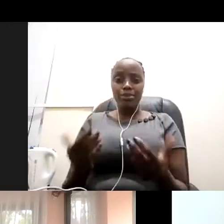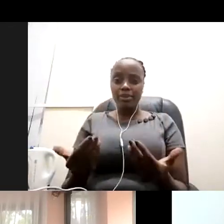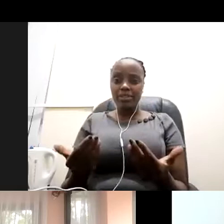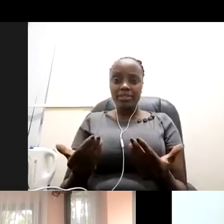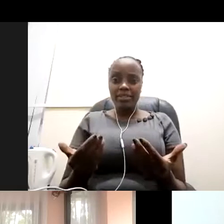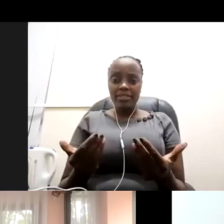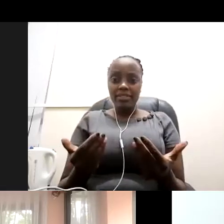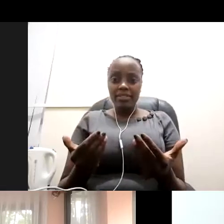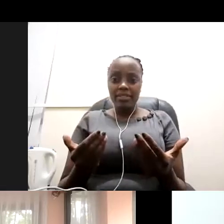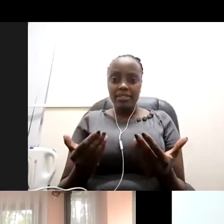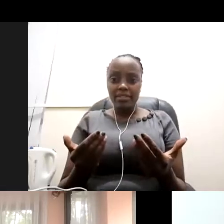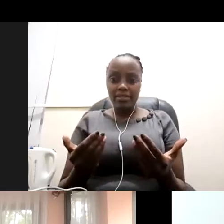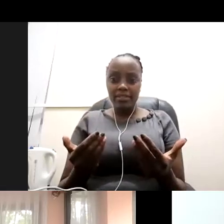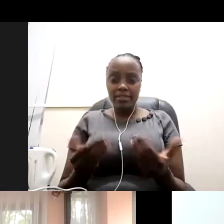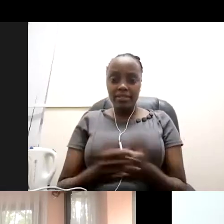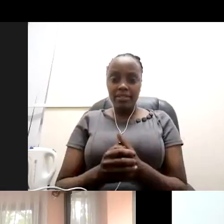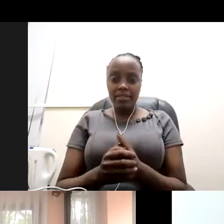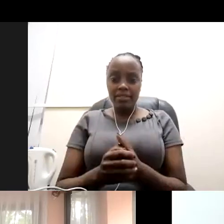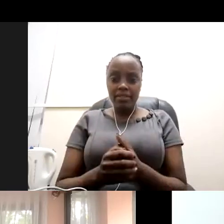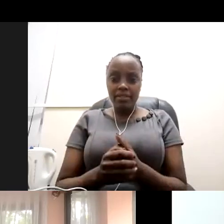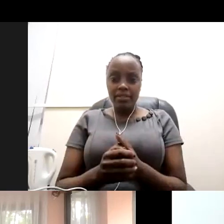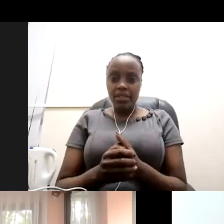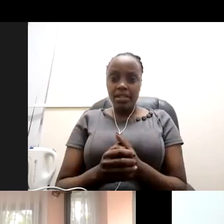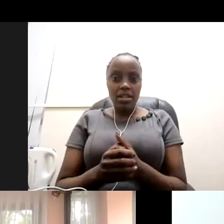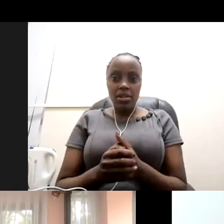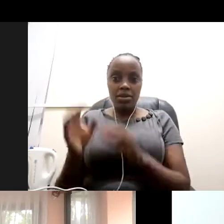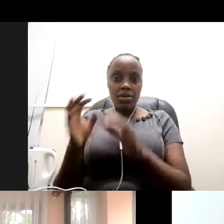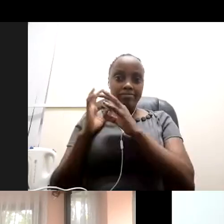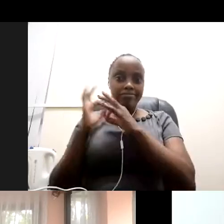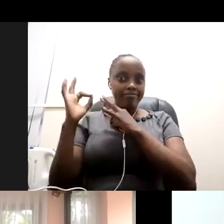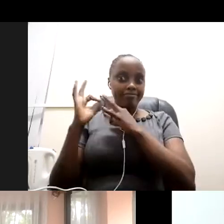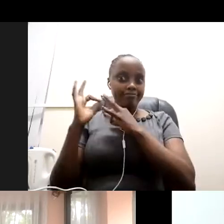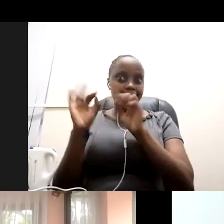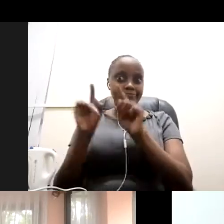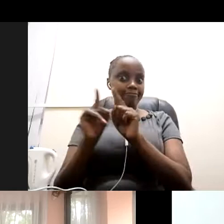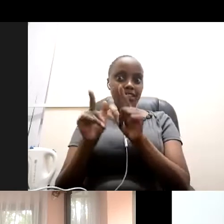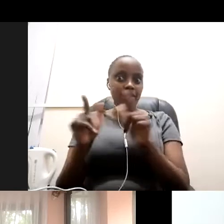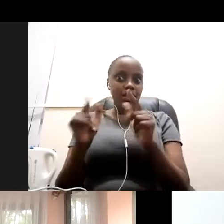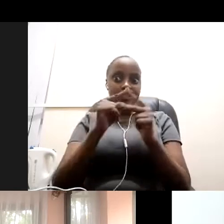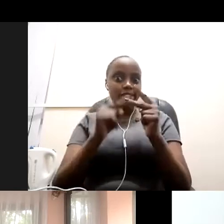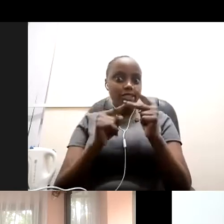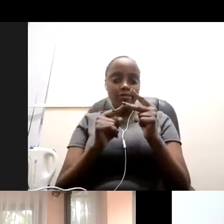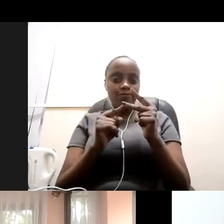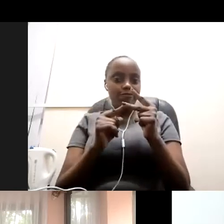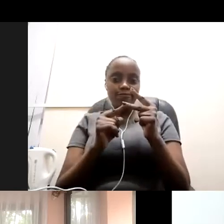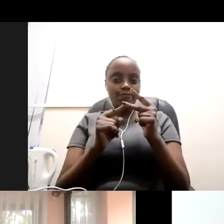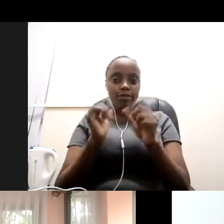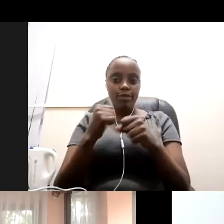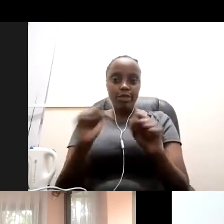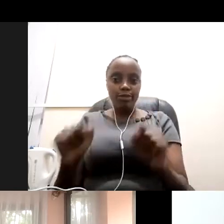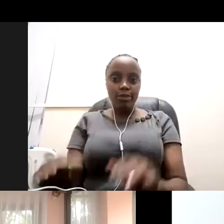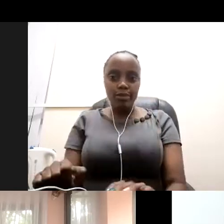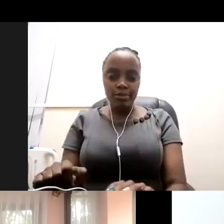trascendente, estoy hablando en marzo, en abril de este año, que era el derecho a la vida de las personas con discapacidad, porque